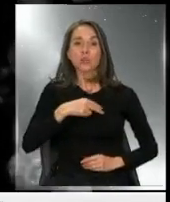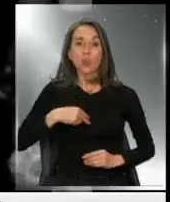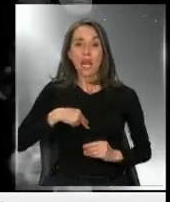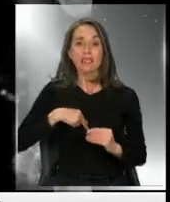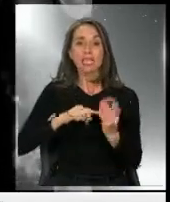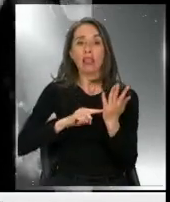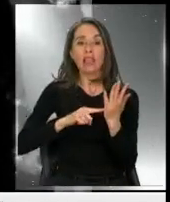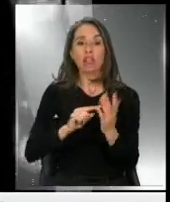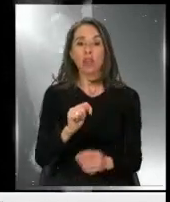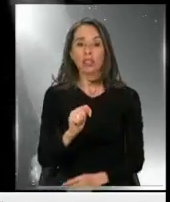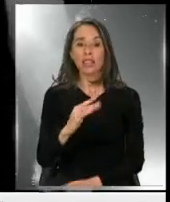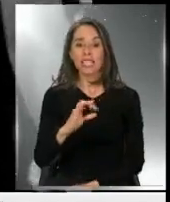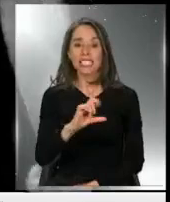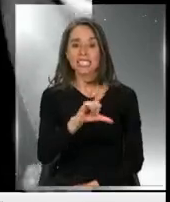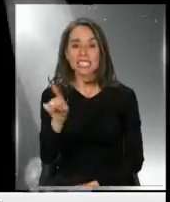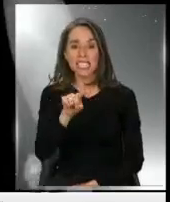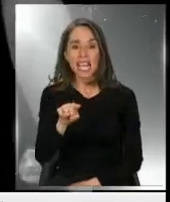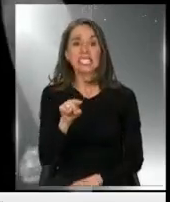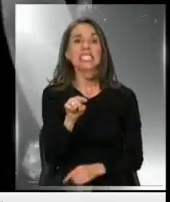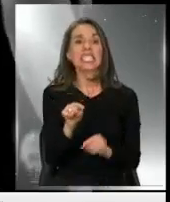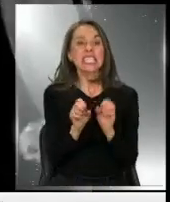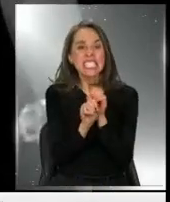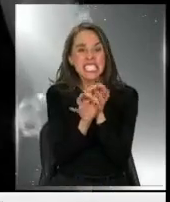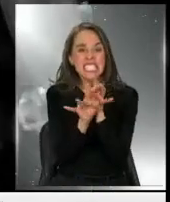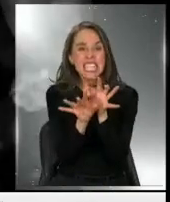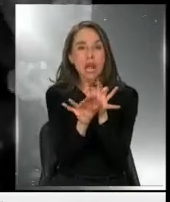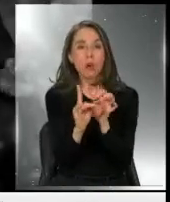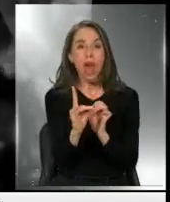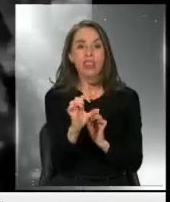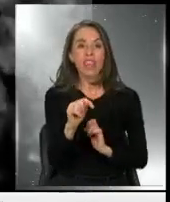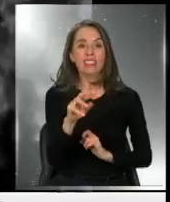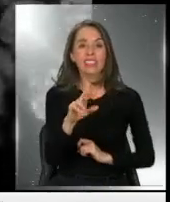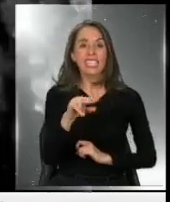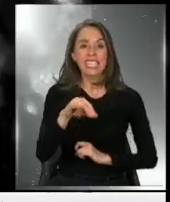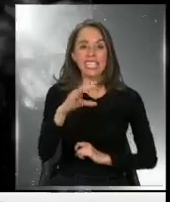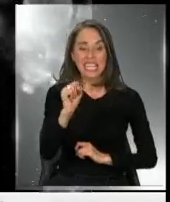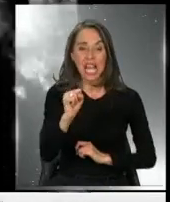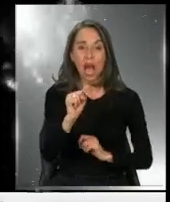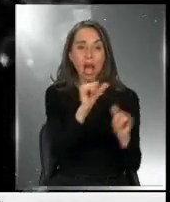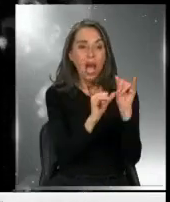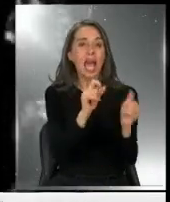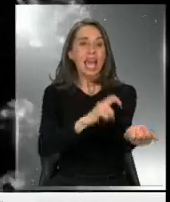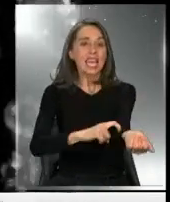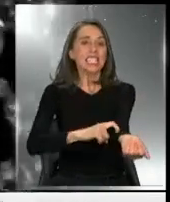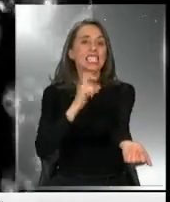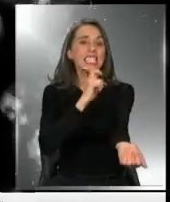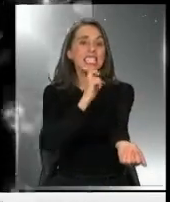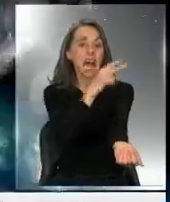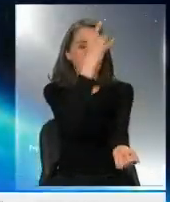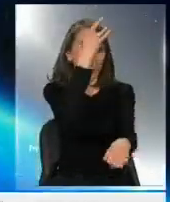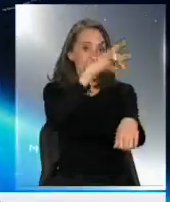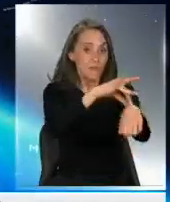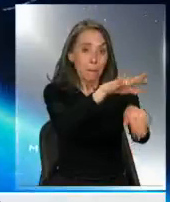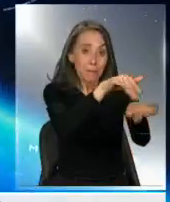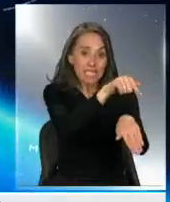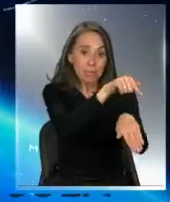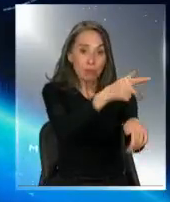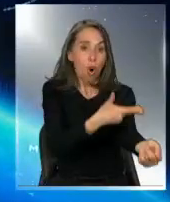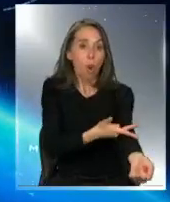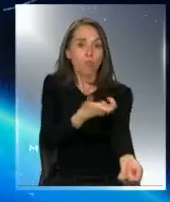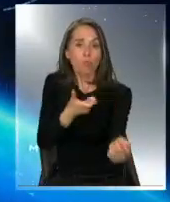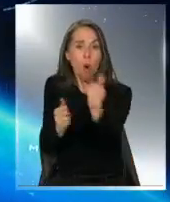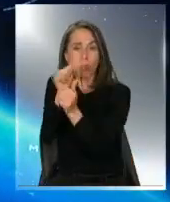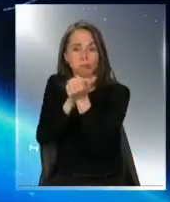que corresponde a células dendríticas que se fabrican a partir de la sangre de los propios pacientes.